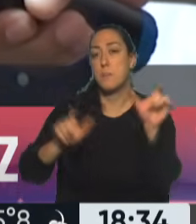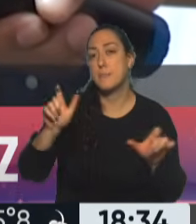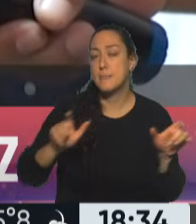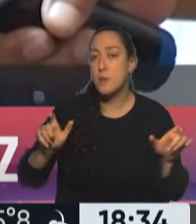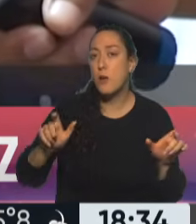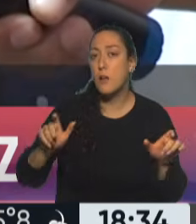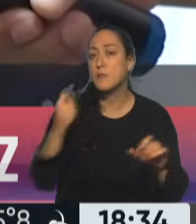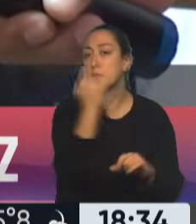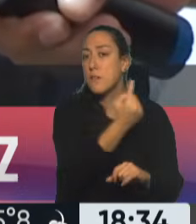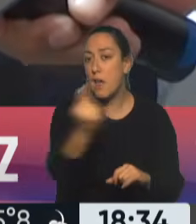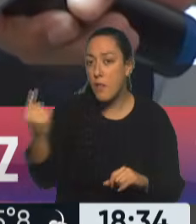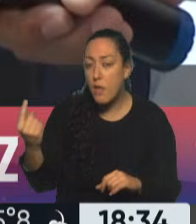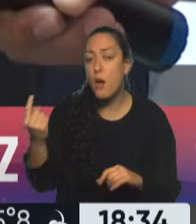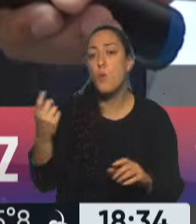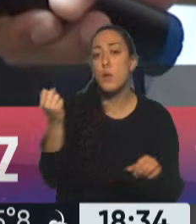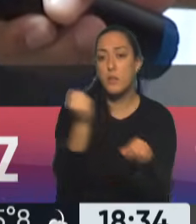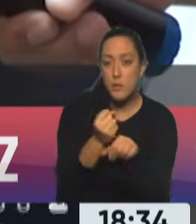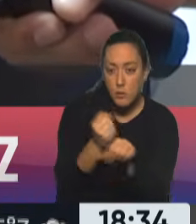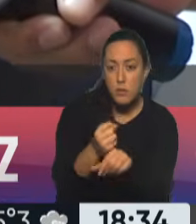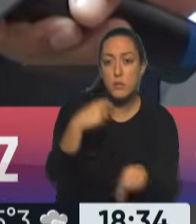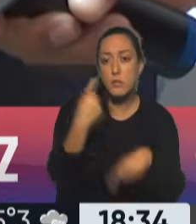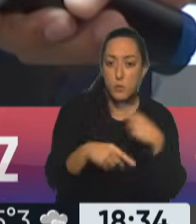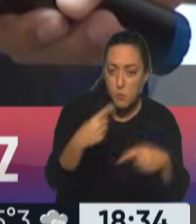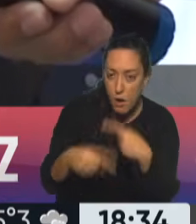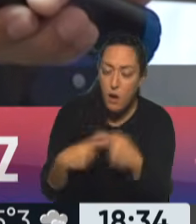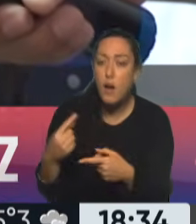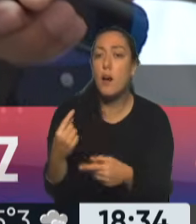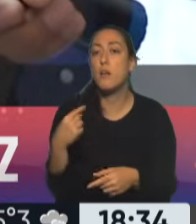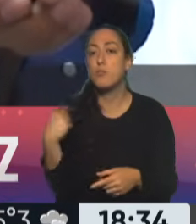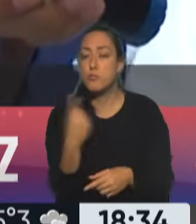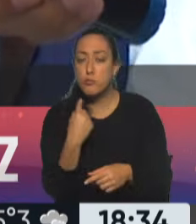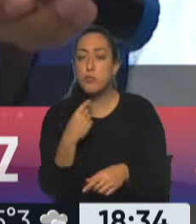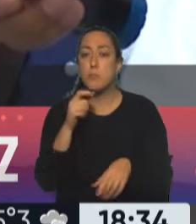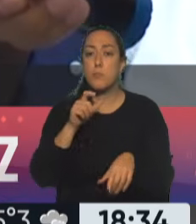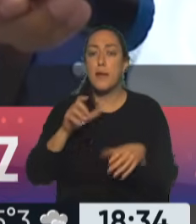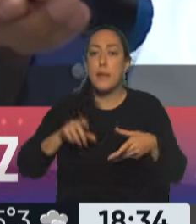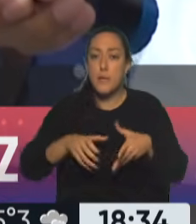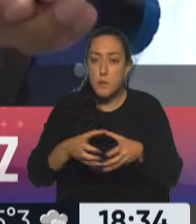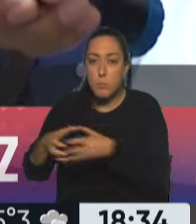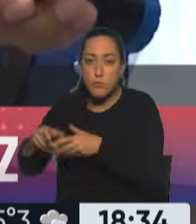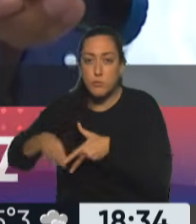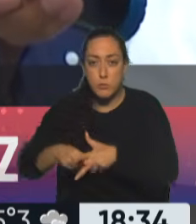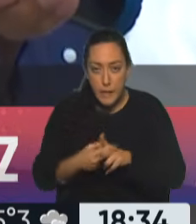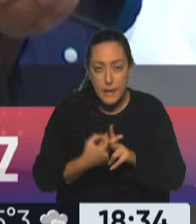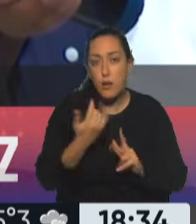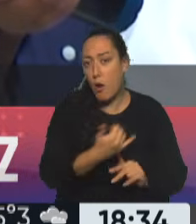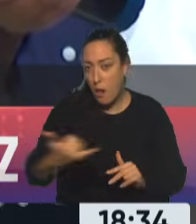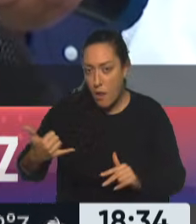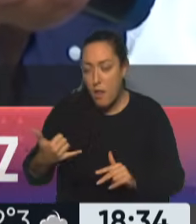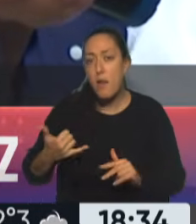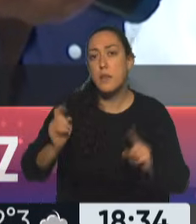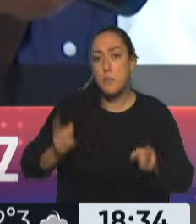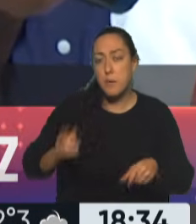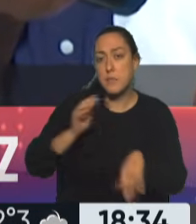¿no? Que cada quien haga su chamba, su trabajo. Nosotros tenemos nuestros personeros, nuestros equipos técnicos. Estamos muy confiados y